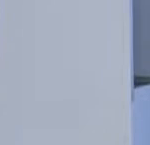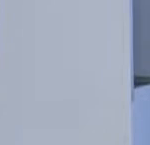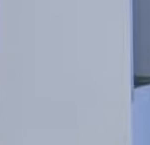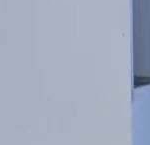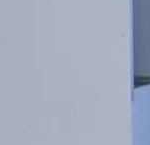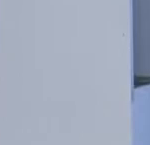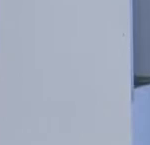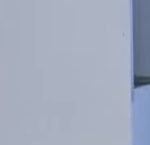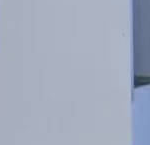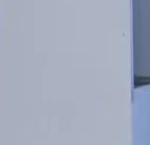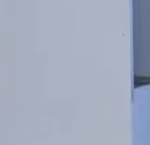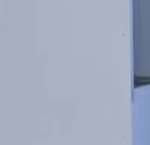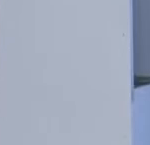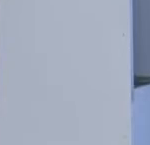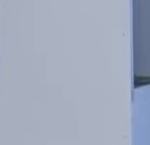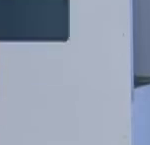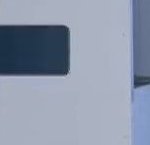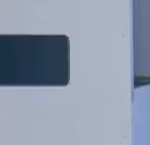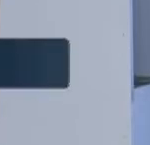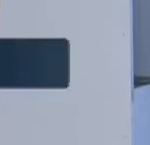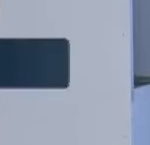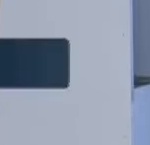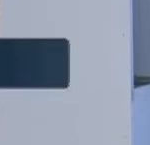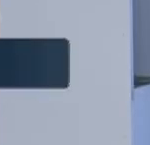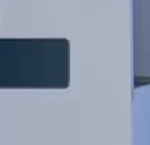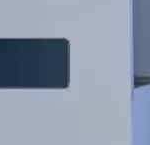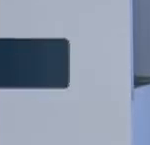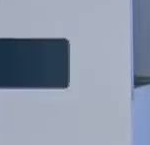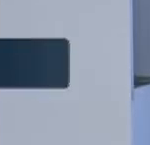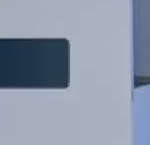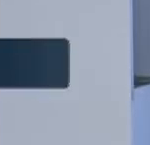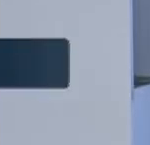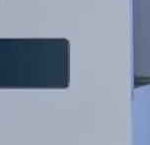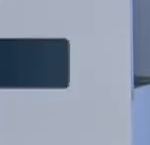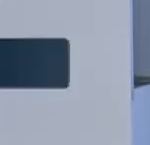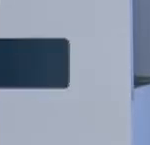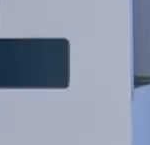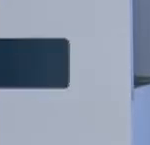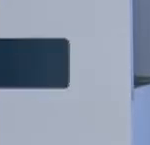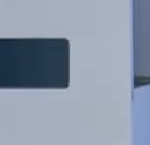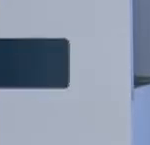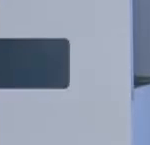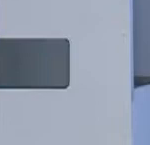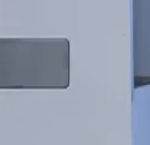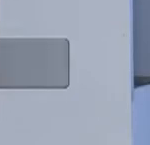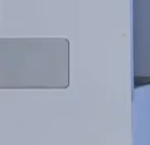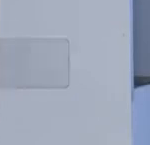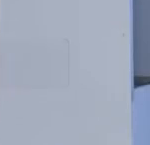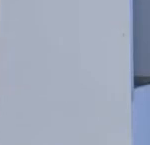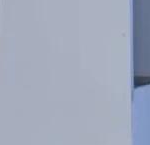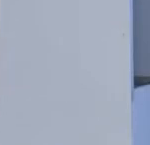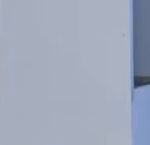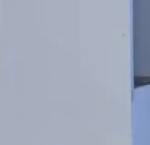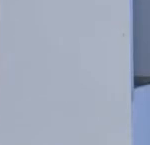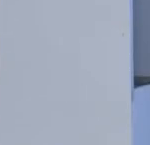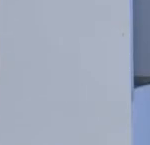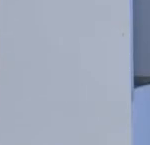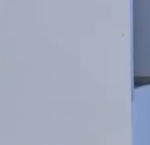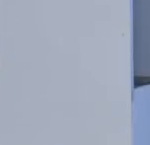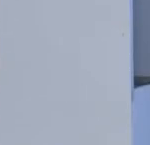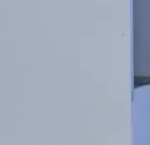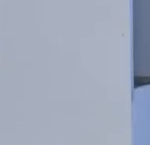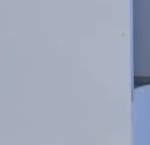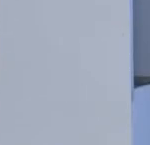Es momento de que veamos la cápsula que nos comparte la Dirección General de Educación Superior para Profesionales de la Educación. Y en esta ocasión nos presentan a